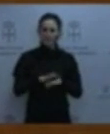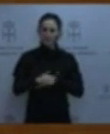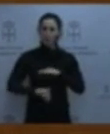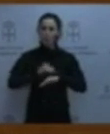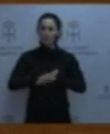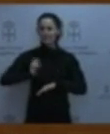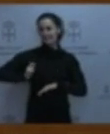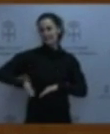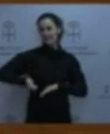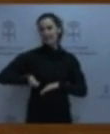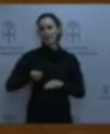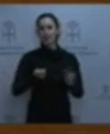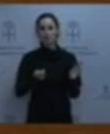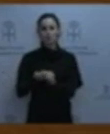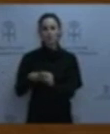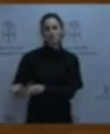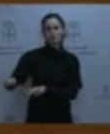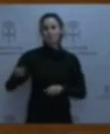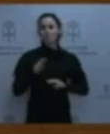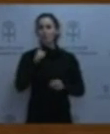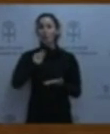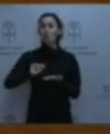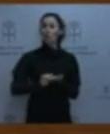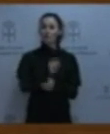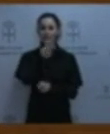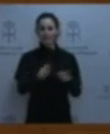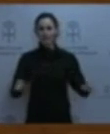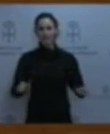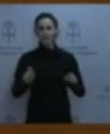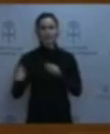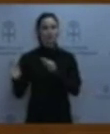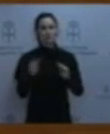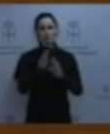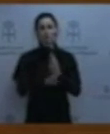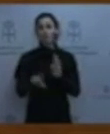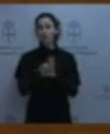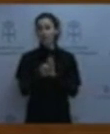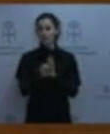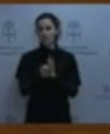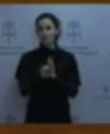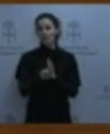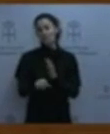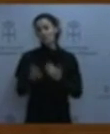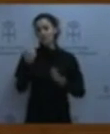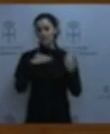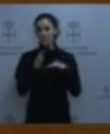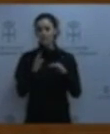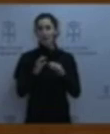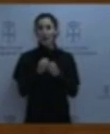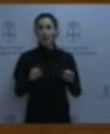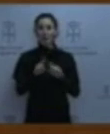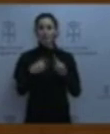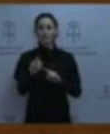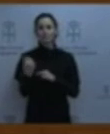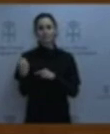una sentencia judicial que les dijo que tenían contratada gente en condiciones ilegales, fraudulentas, aunque luego tengan una